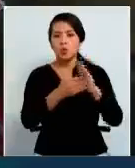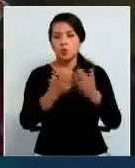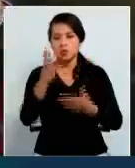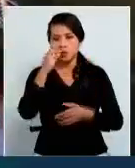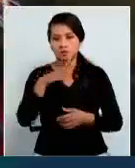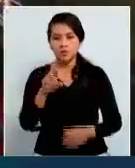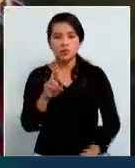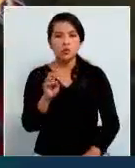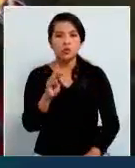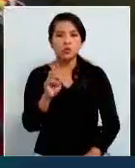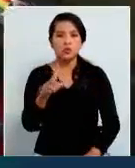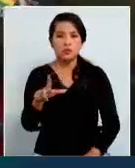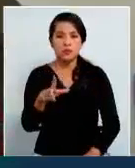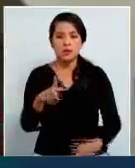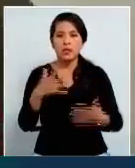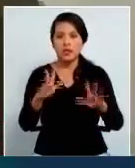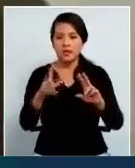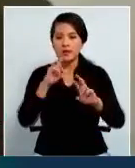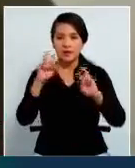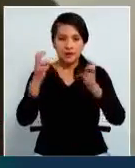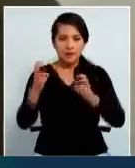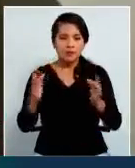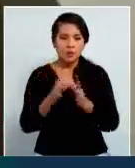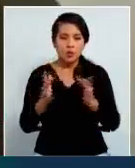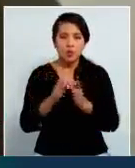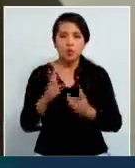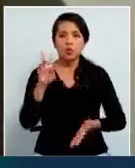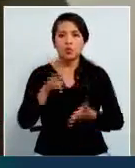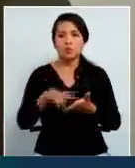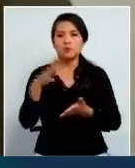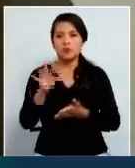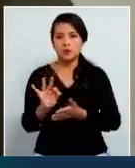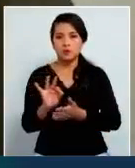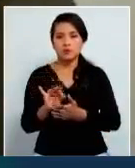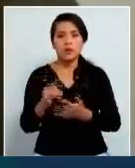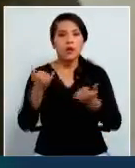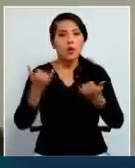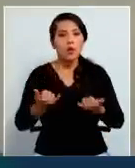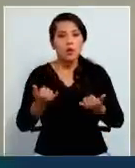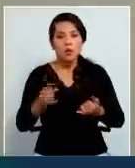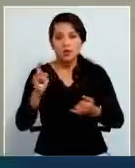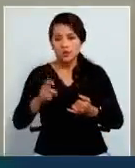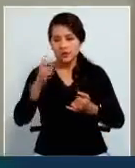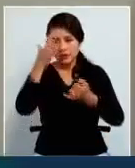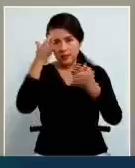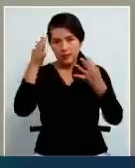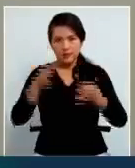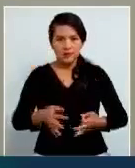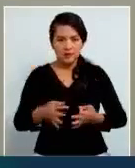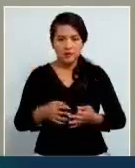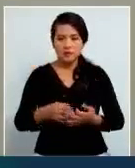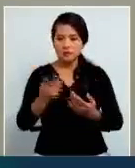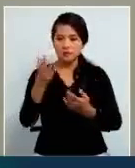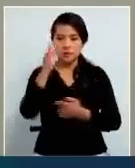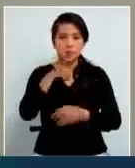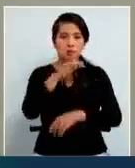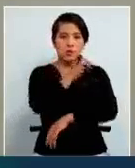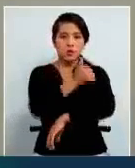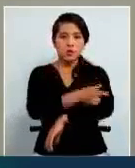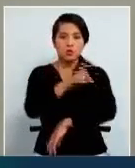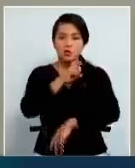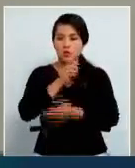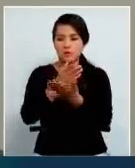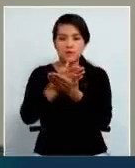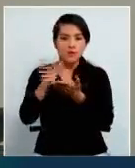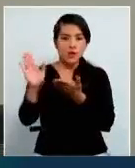López, vinculado con los hechos de 2019. Esta jornada se definía si este iba a ser dado de baja de la institución del orden.